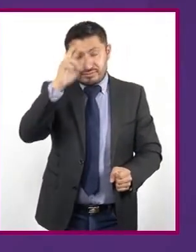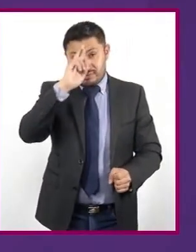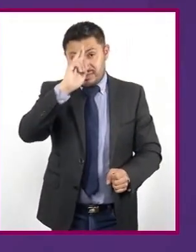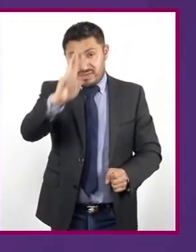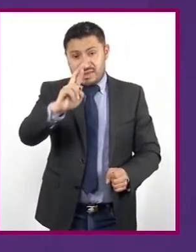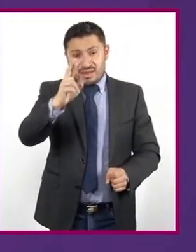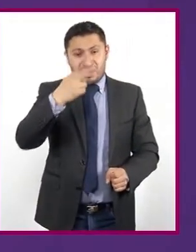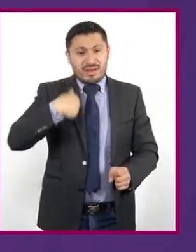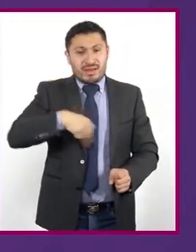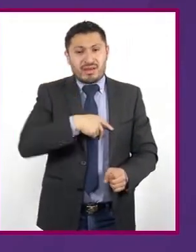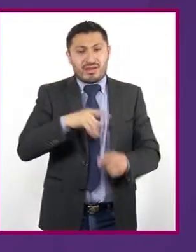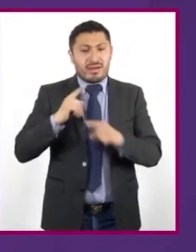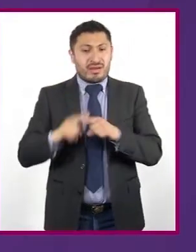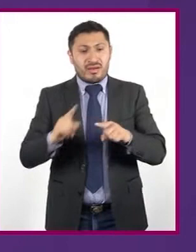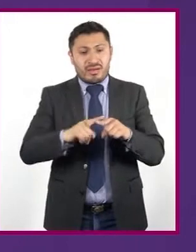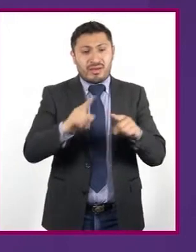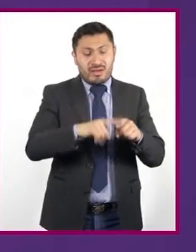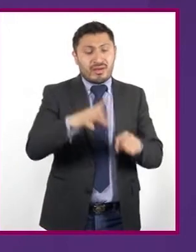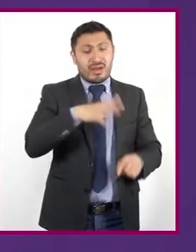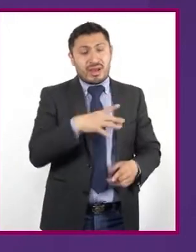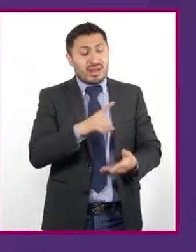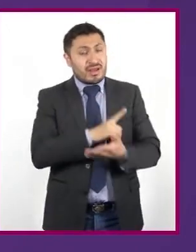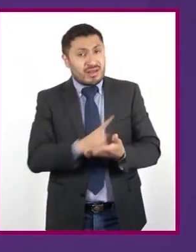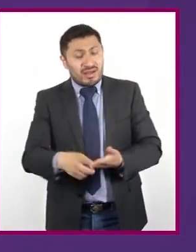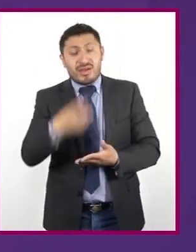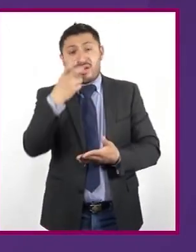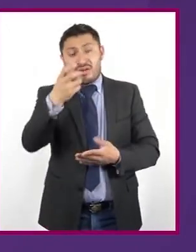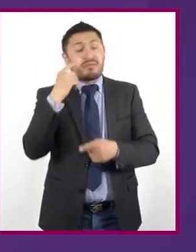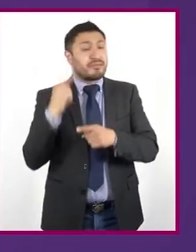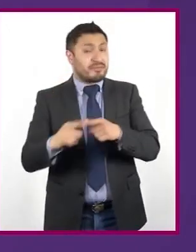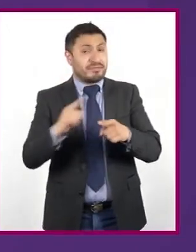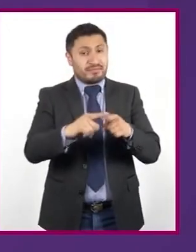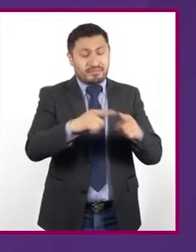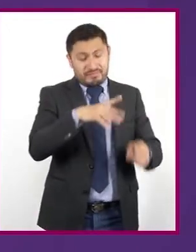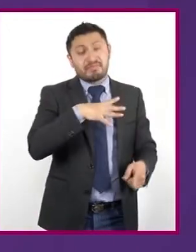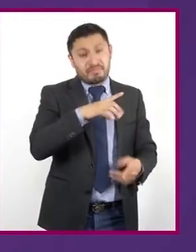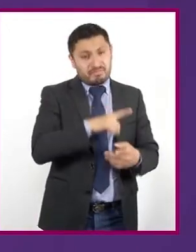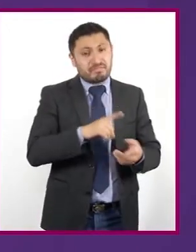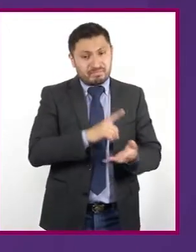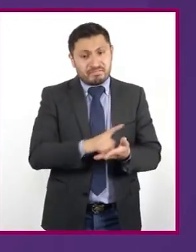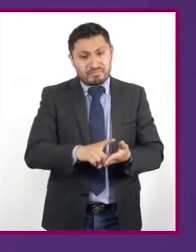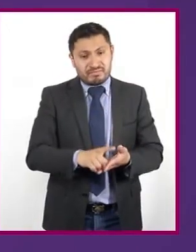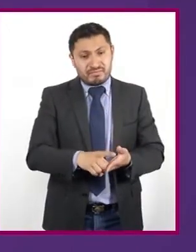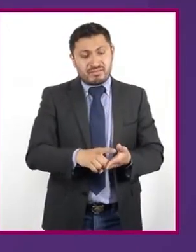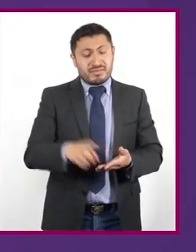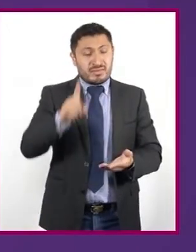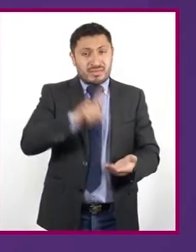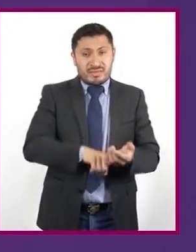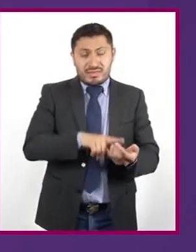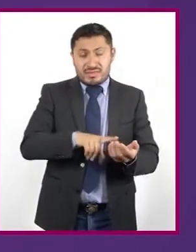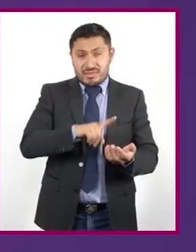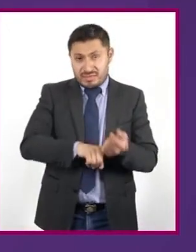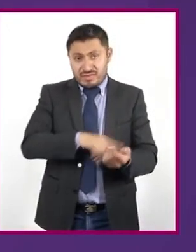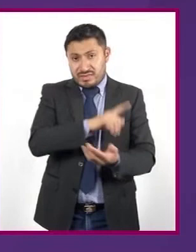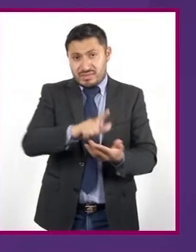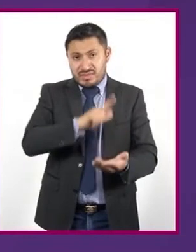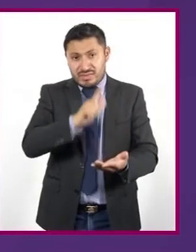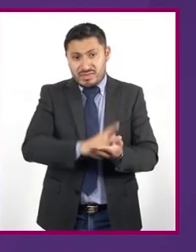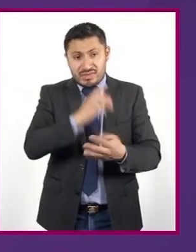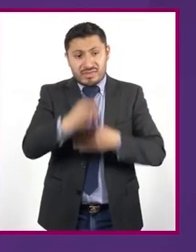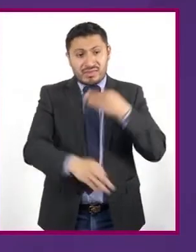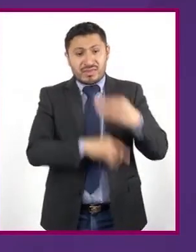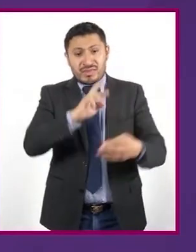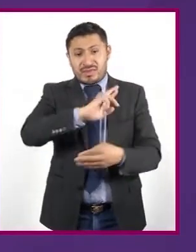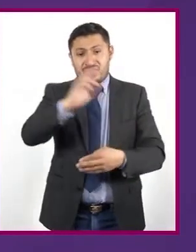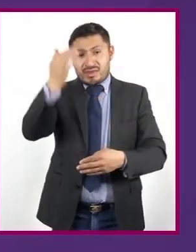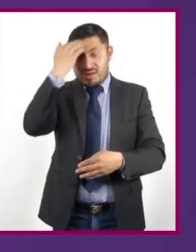que somos diferentes y tenemos derecho a esas diferencias. Es ante la ley que todos somos reconocidos como iguales